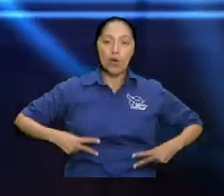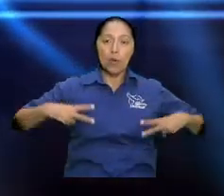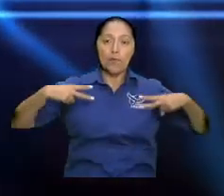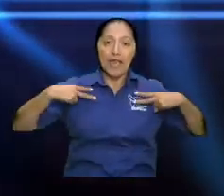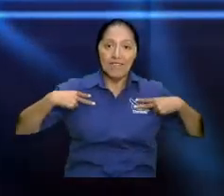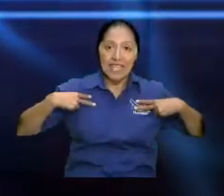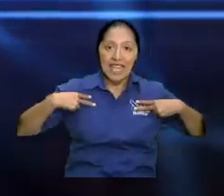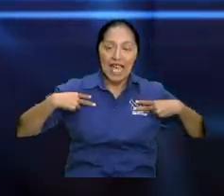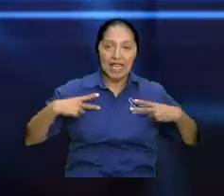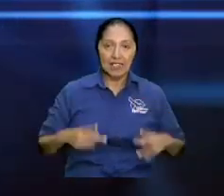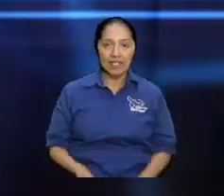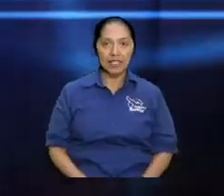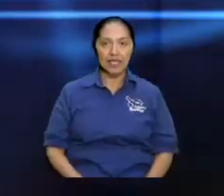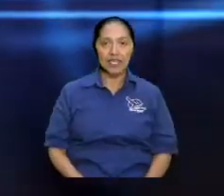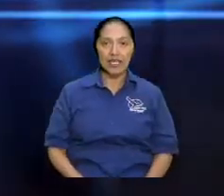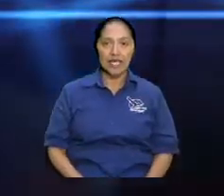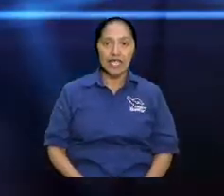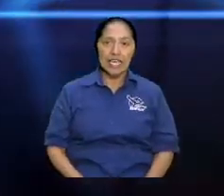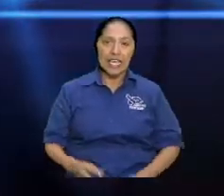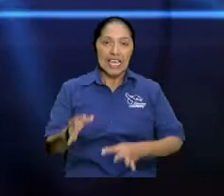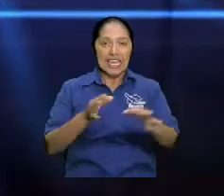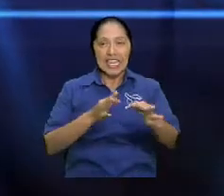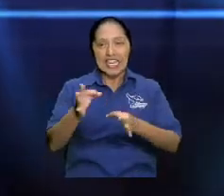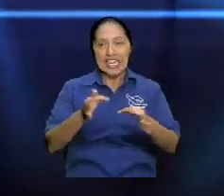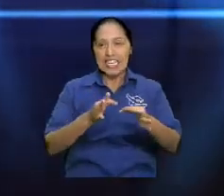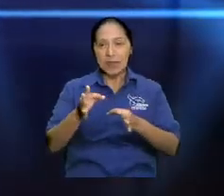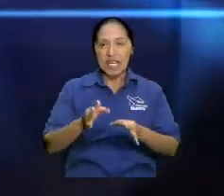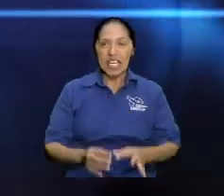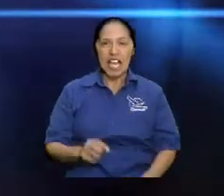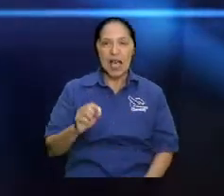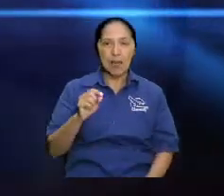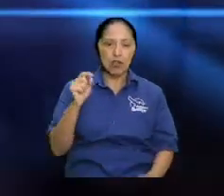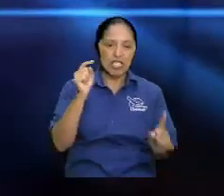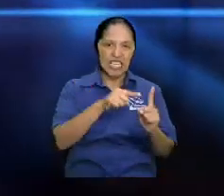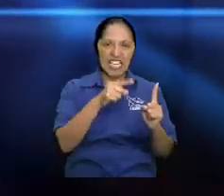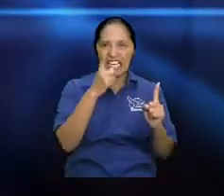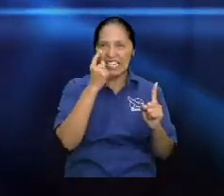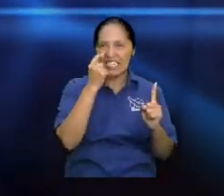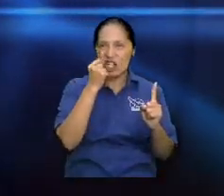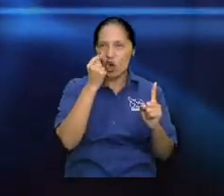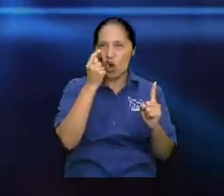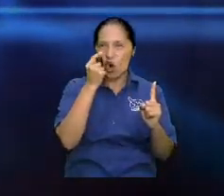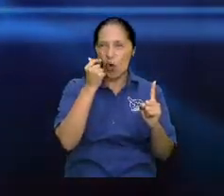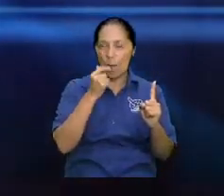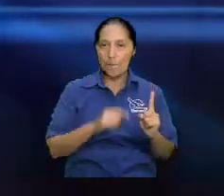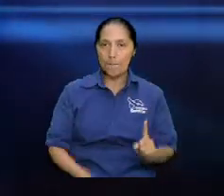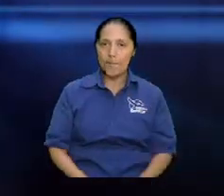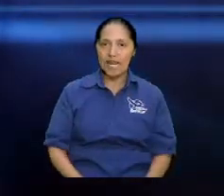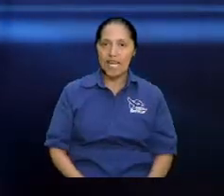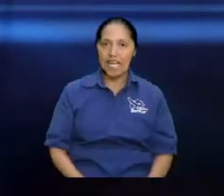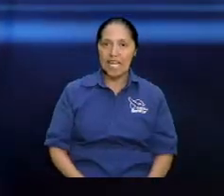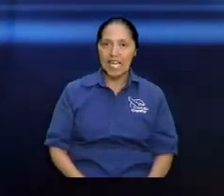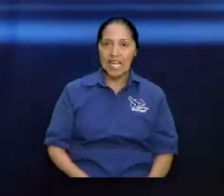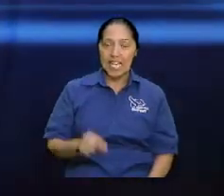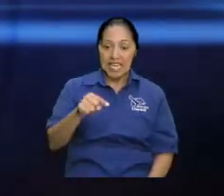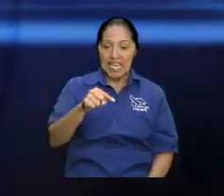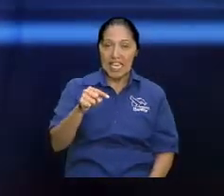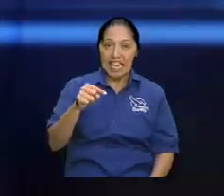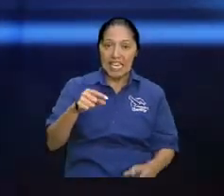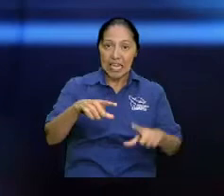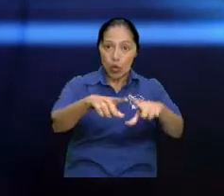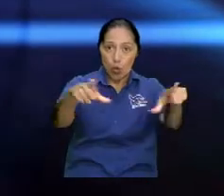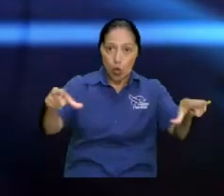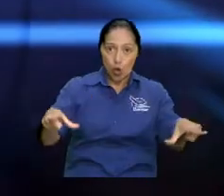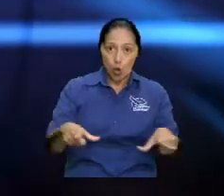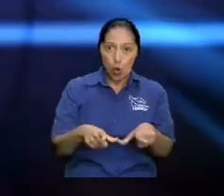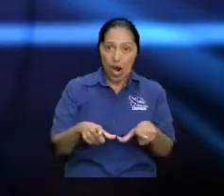Grande, que a los 33 años conquistó todo el mundo conocido de aquella época, llegó hasta la India, desde Grecia hasta la India, toda